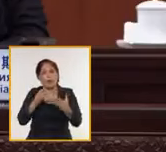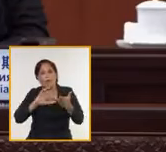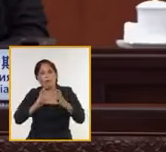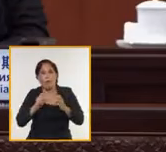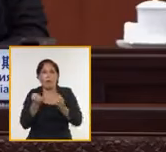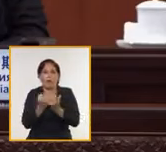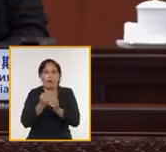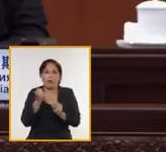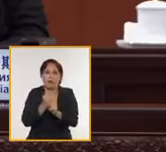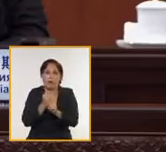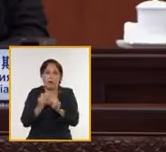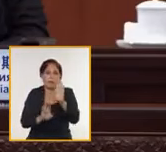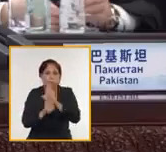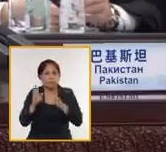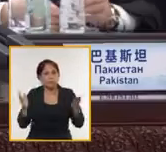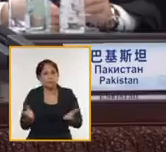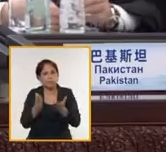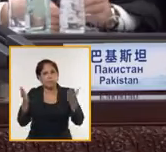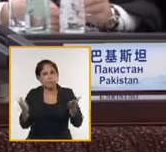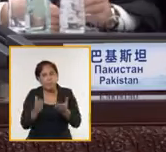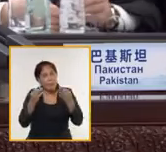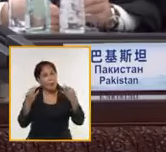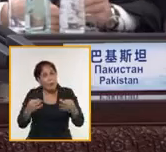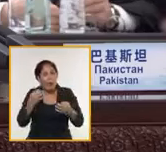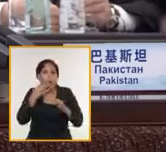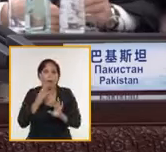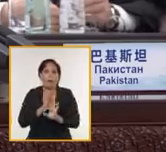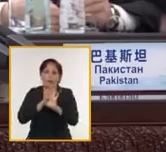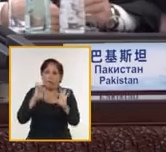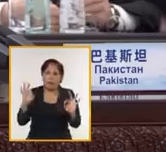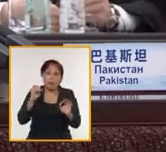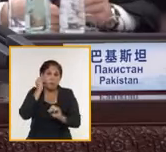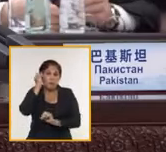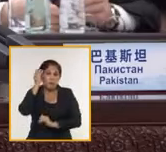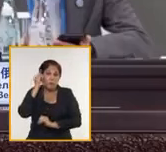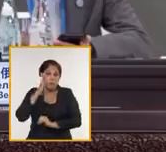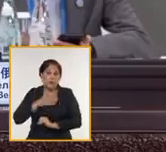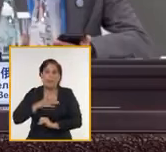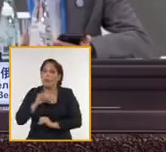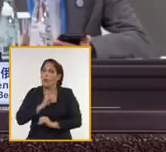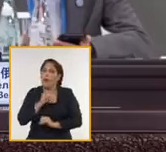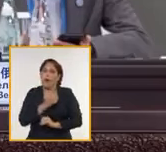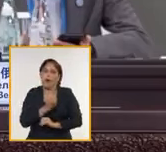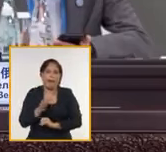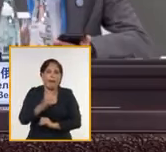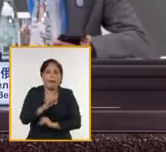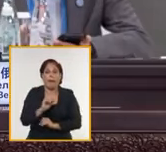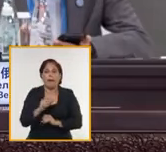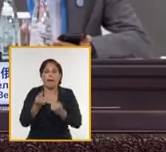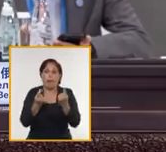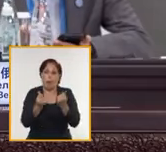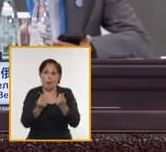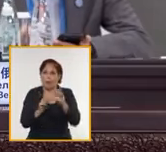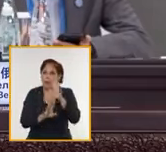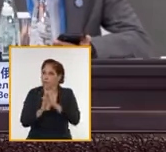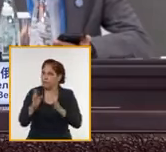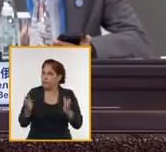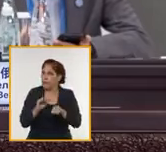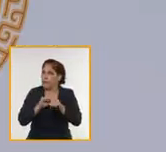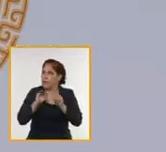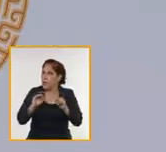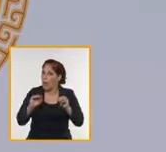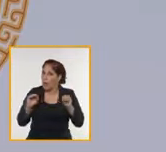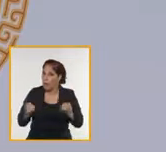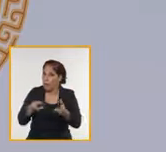de desarrollo y promover la implementación de alta calidad de la iniciativa de la Franja y la Ruta. Finalmente, hizo un llamado a los